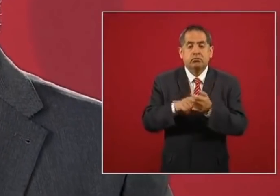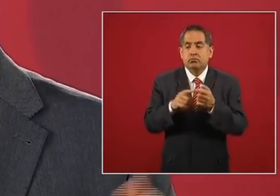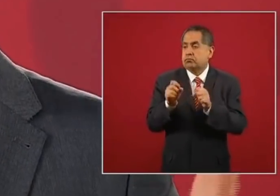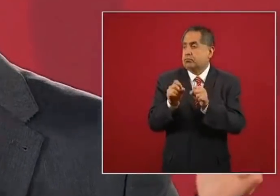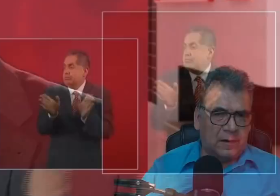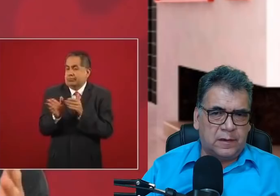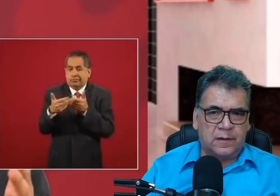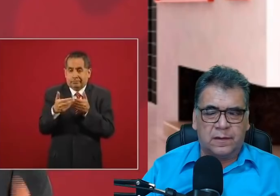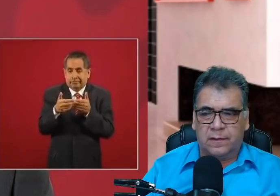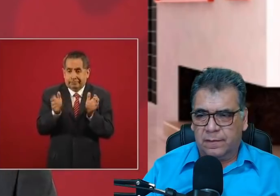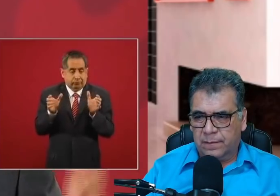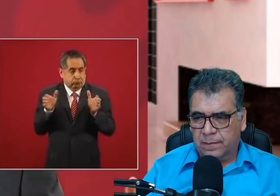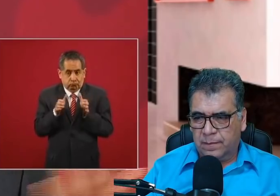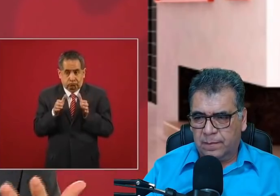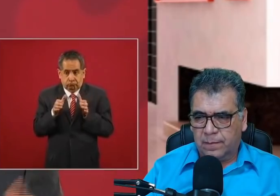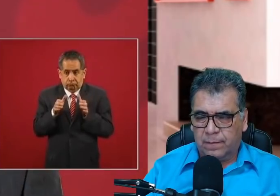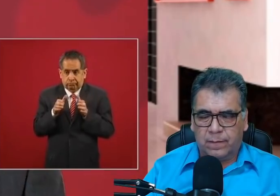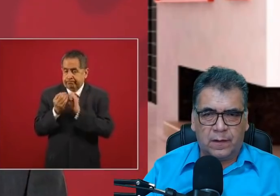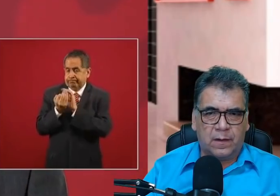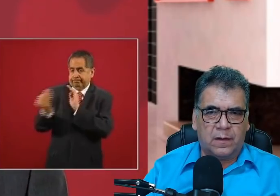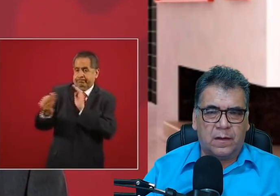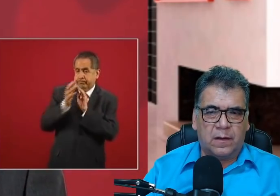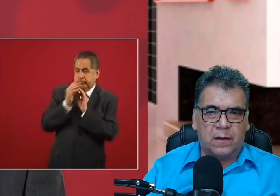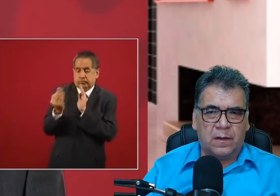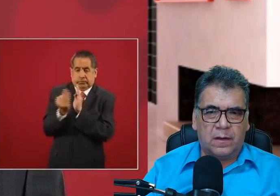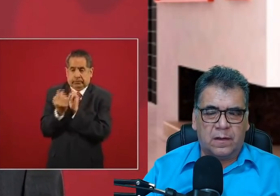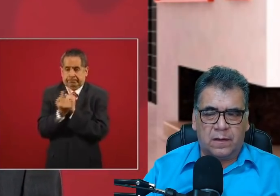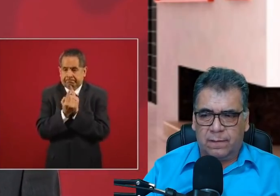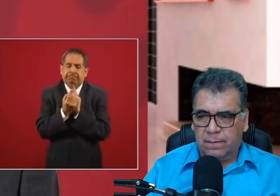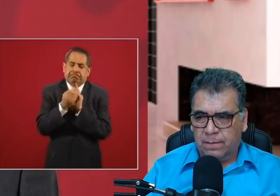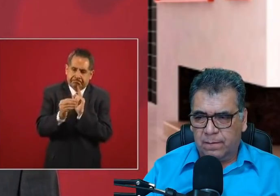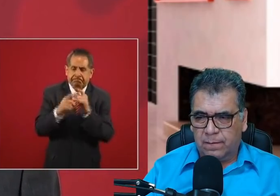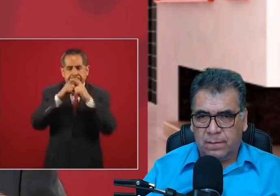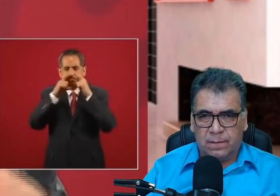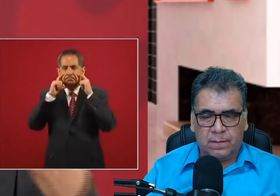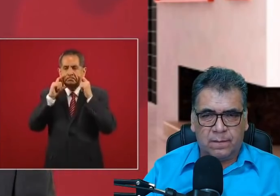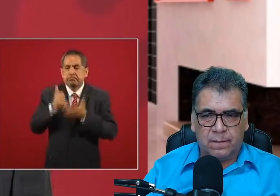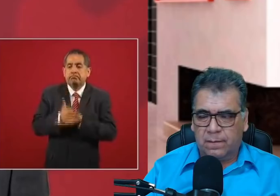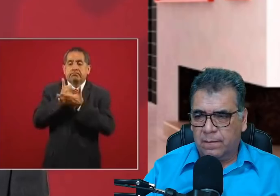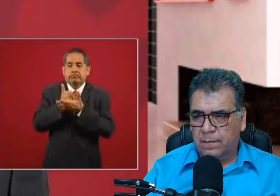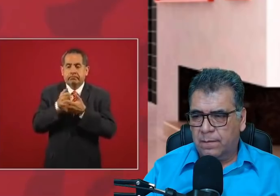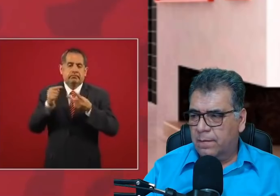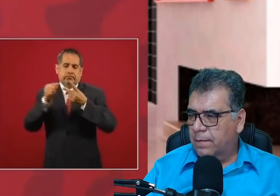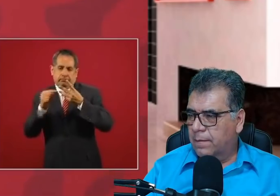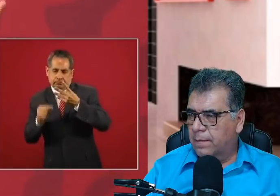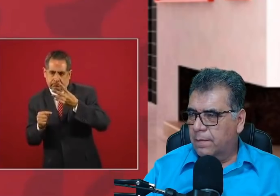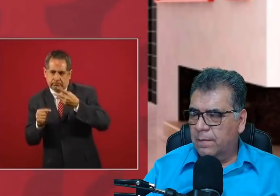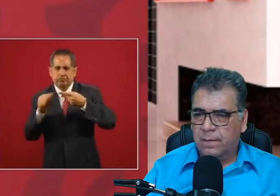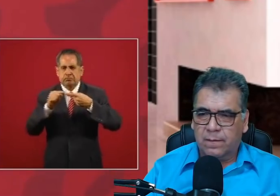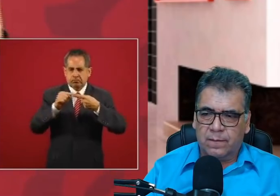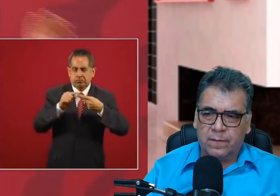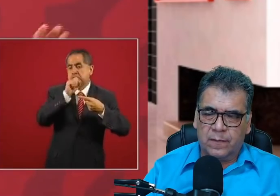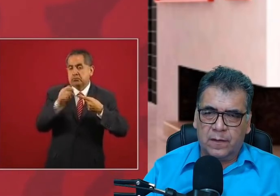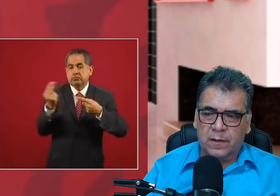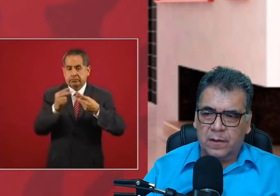espacios cerrados, en los que es difícil mantener la sana distancia, como una medida complementaria de las